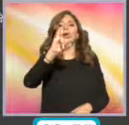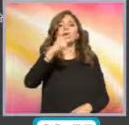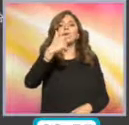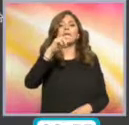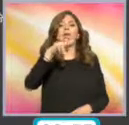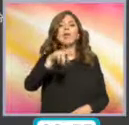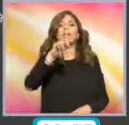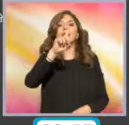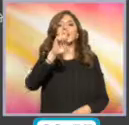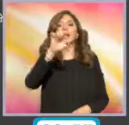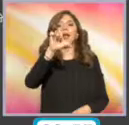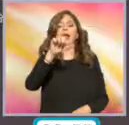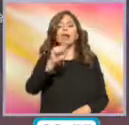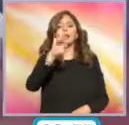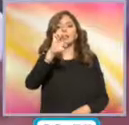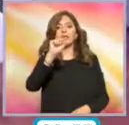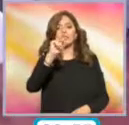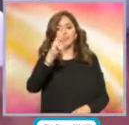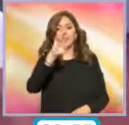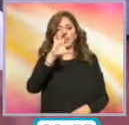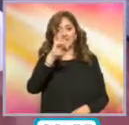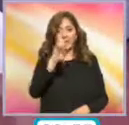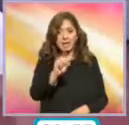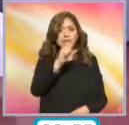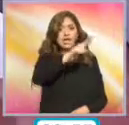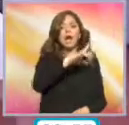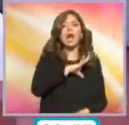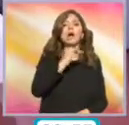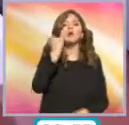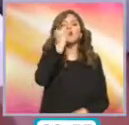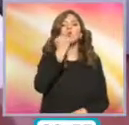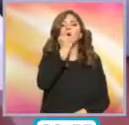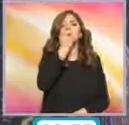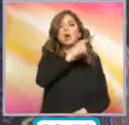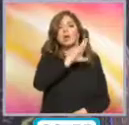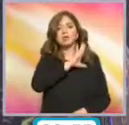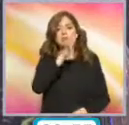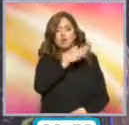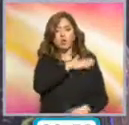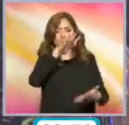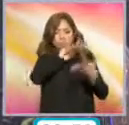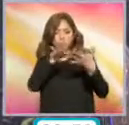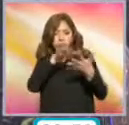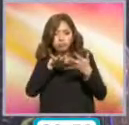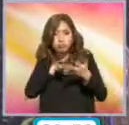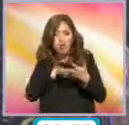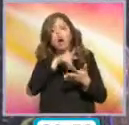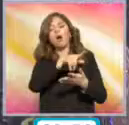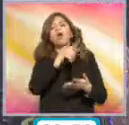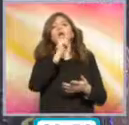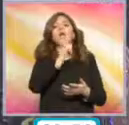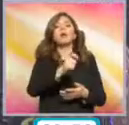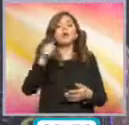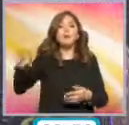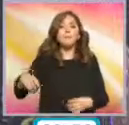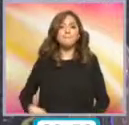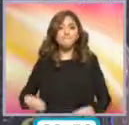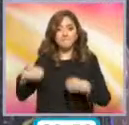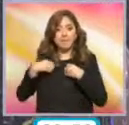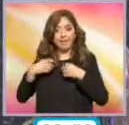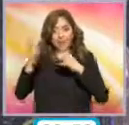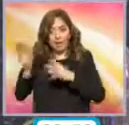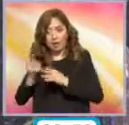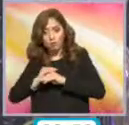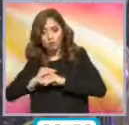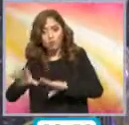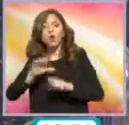español. Ahí está el texto. ¡Ay, qué y maravilla! una buena cantidad de material que además él publicó y que no publicó en vida, que también está disponible en el sitio de